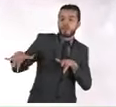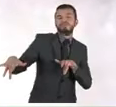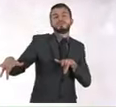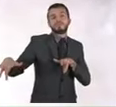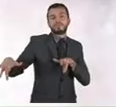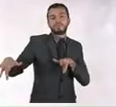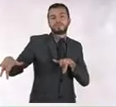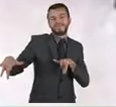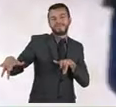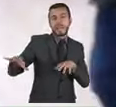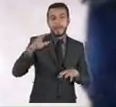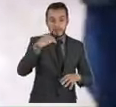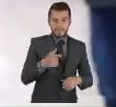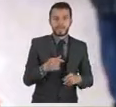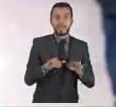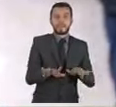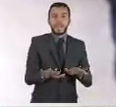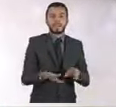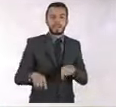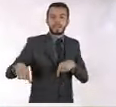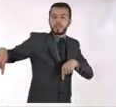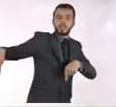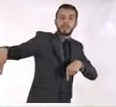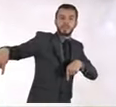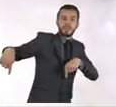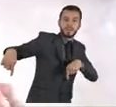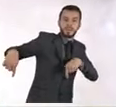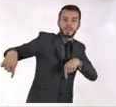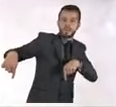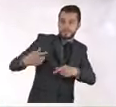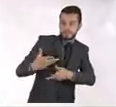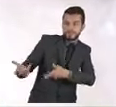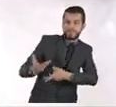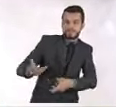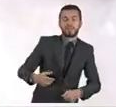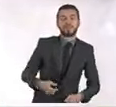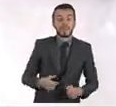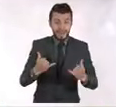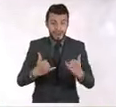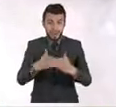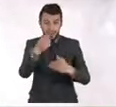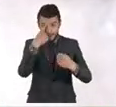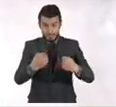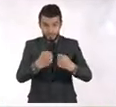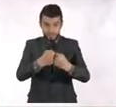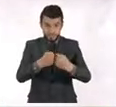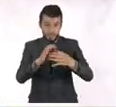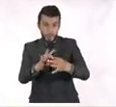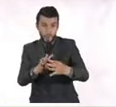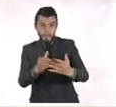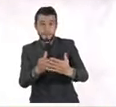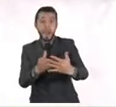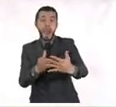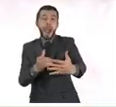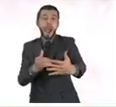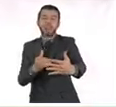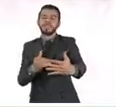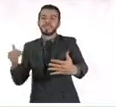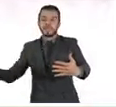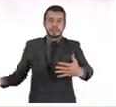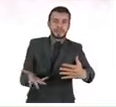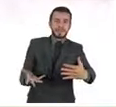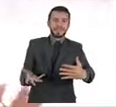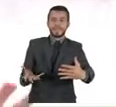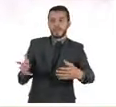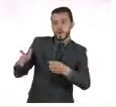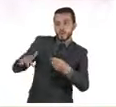construir confianza a la hora de crear esta ley orgánica que le va a dar vida a la región metropolitana, sino que creemos que